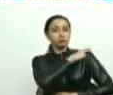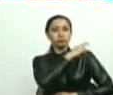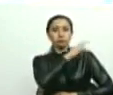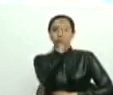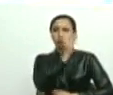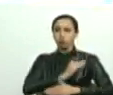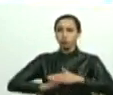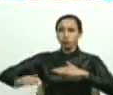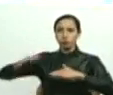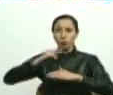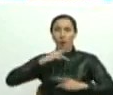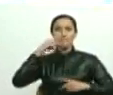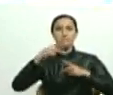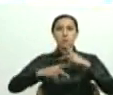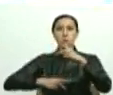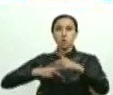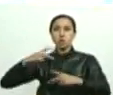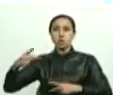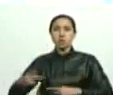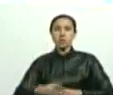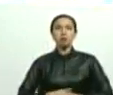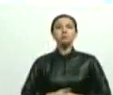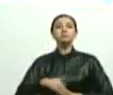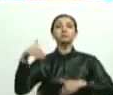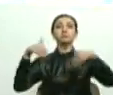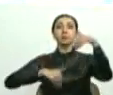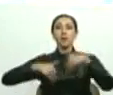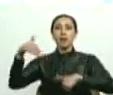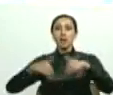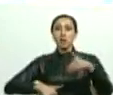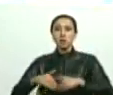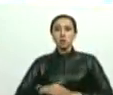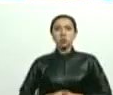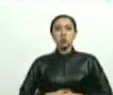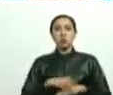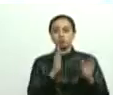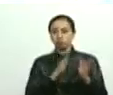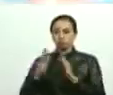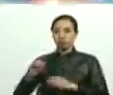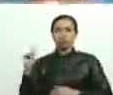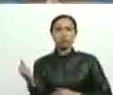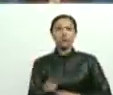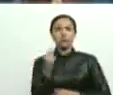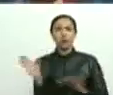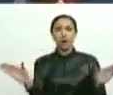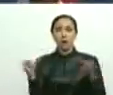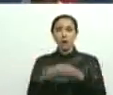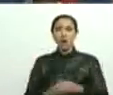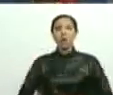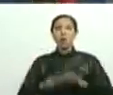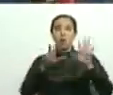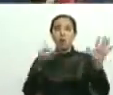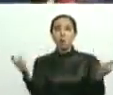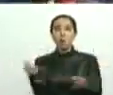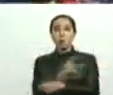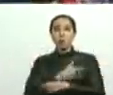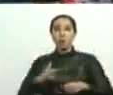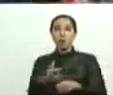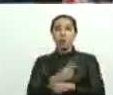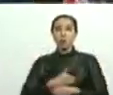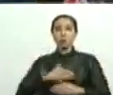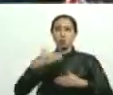el proceso para las elecciones primarias abiertas del 8 de agosto